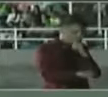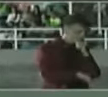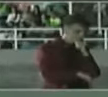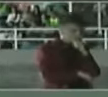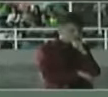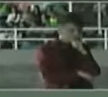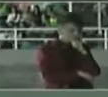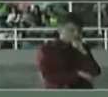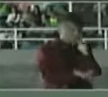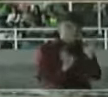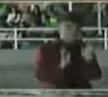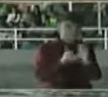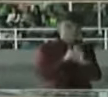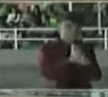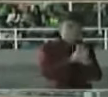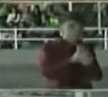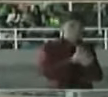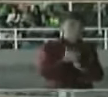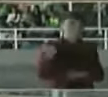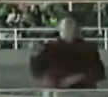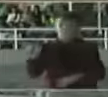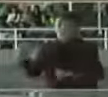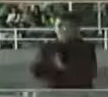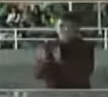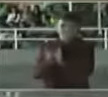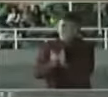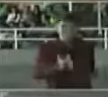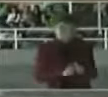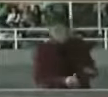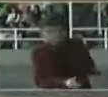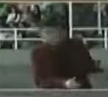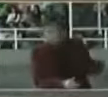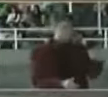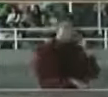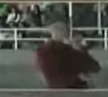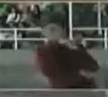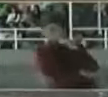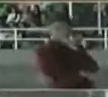Como dijera por ahí un compañero mío, los más regularzongos,